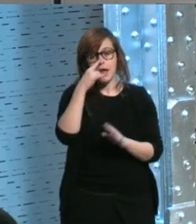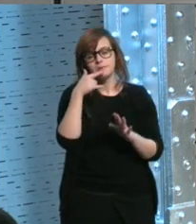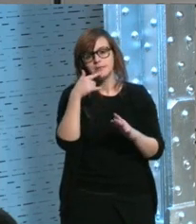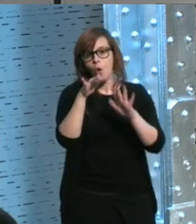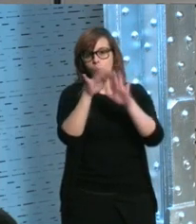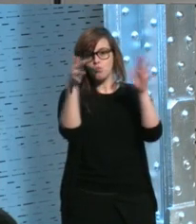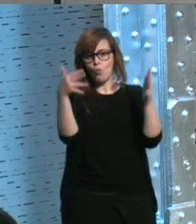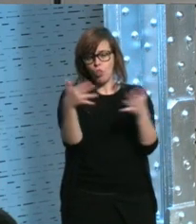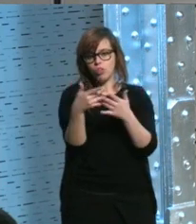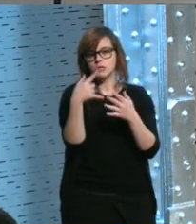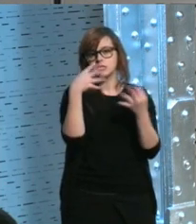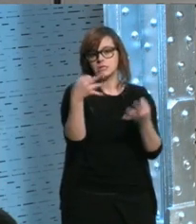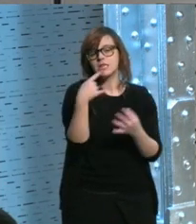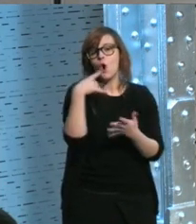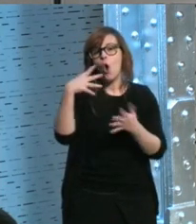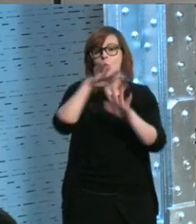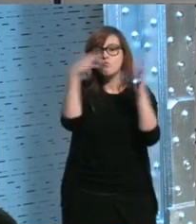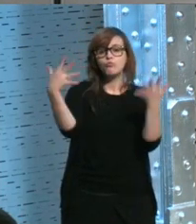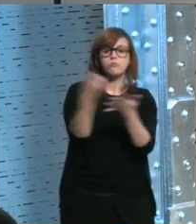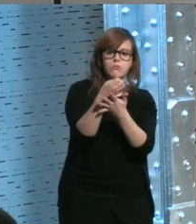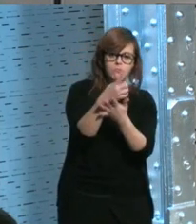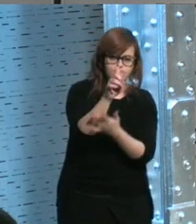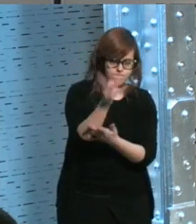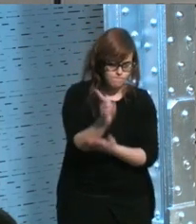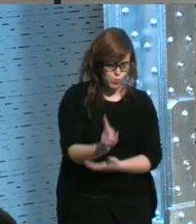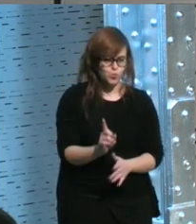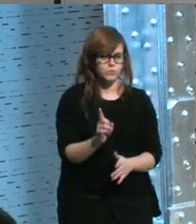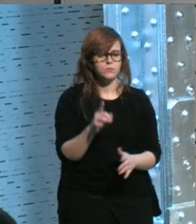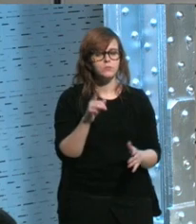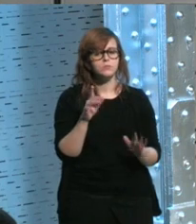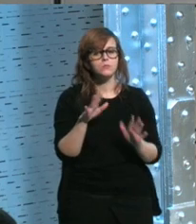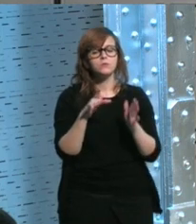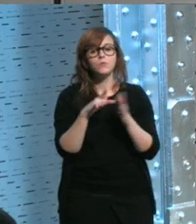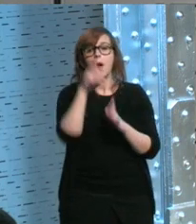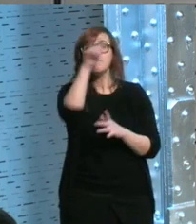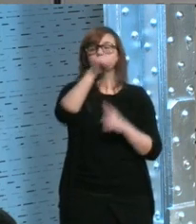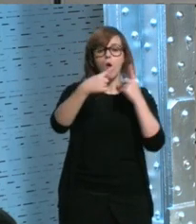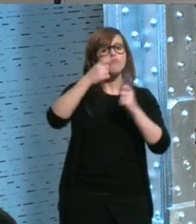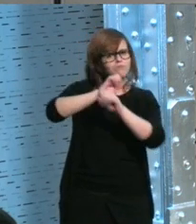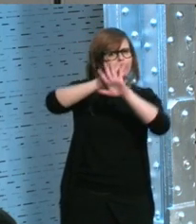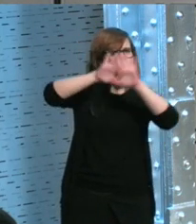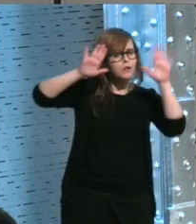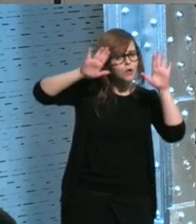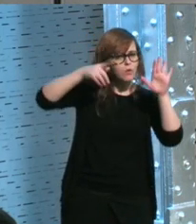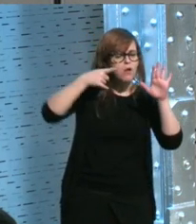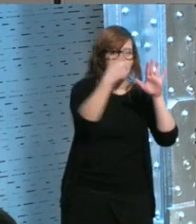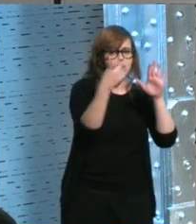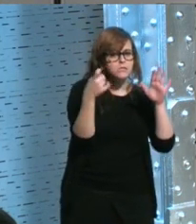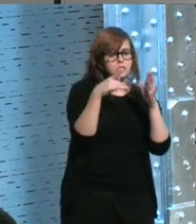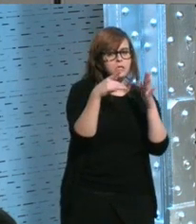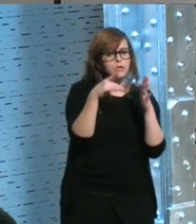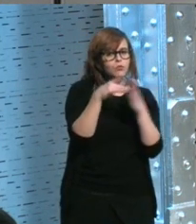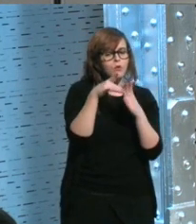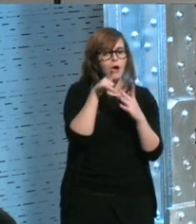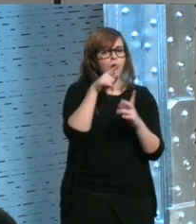todo el mundo es falso. En todas las partes que he visitado he encontrado gente que tiene clara el hecho que hace falta responder